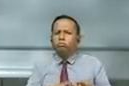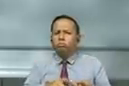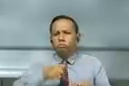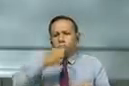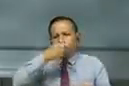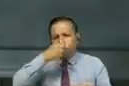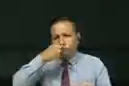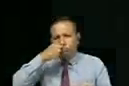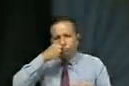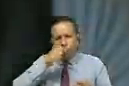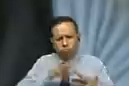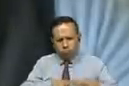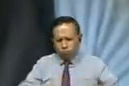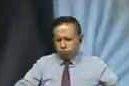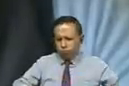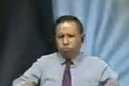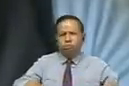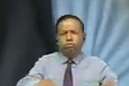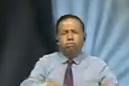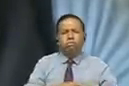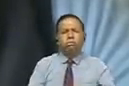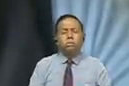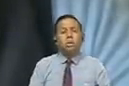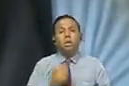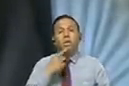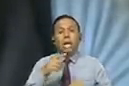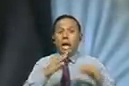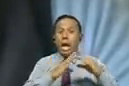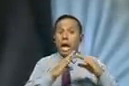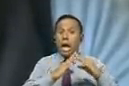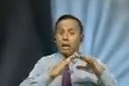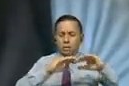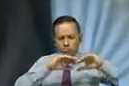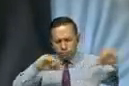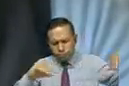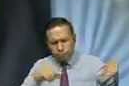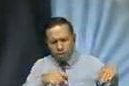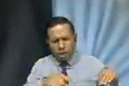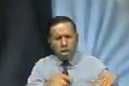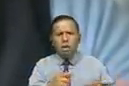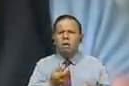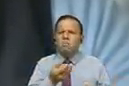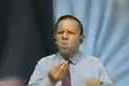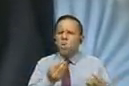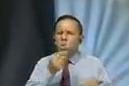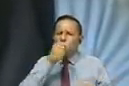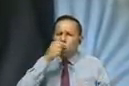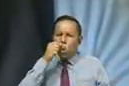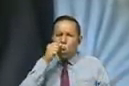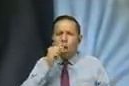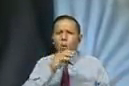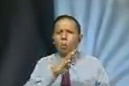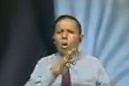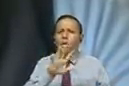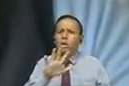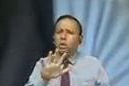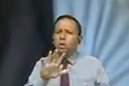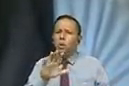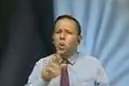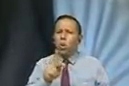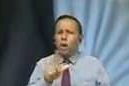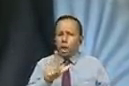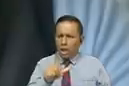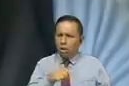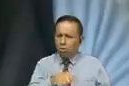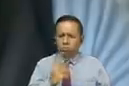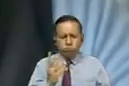estaba por doquier. Un ambiente destinado para salas, se encontró 45 kilos, que en resumen sería como 44 mil gramos